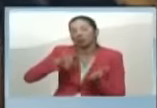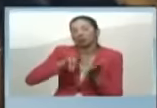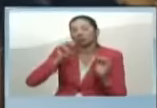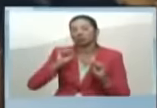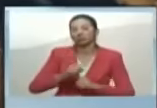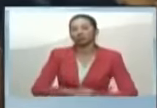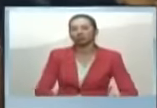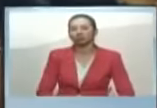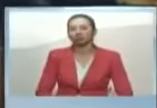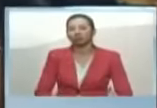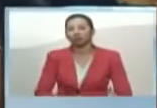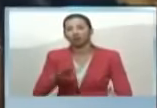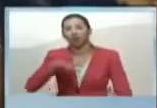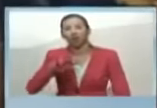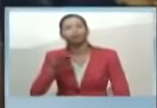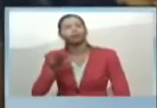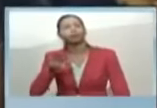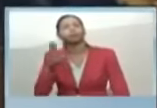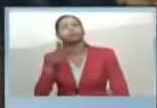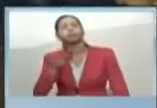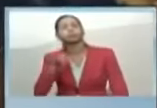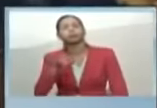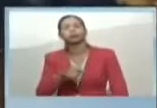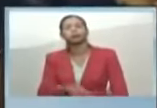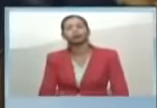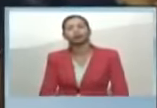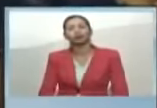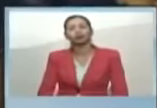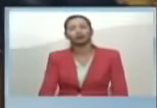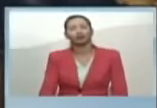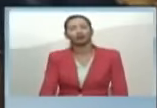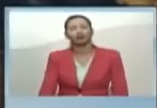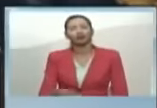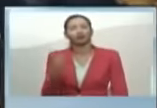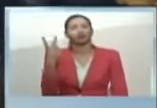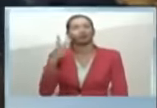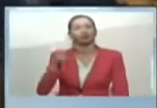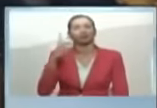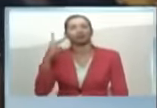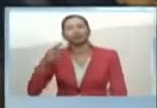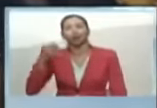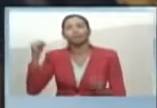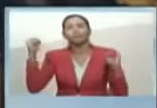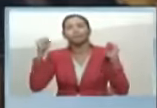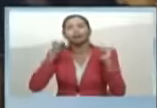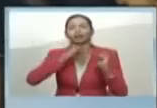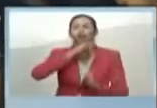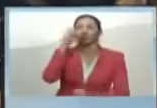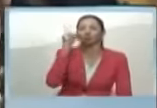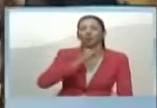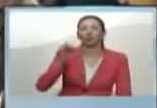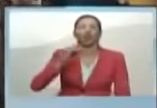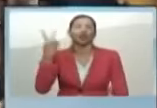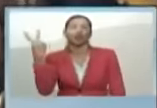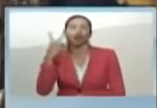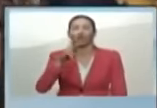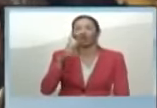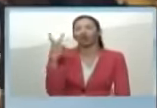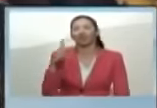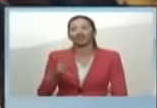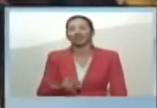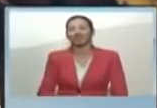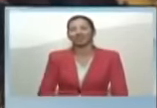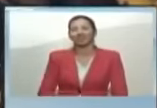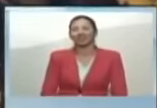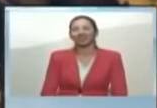propuesto... ¿Vos sois de dónde? Bueno, yo soy binacional, de Mérida y de Zulia, y soy de la cuenca sur del lago